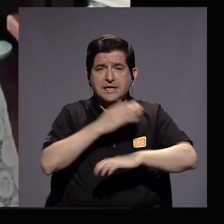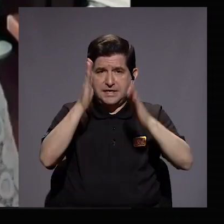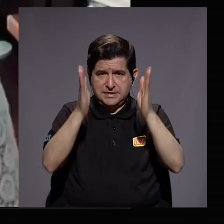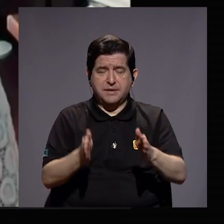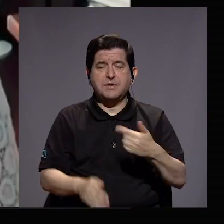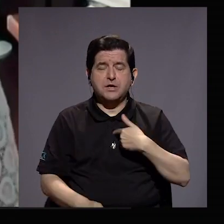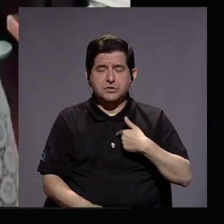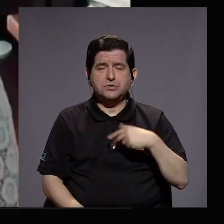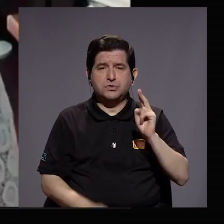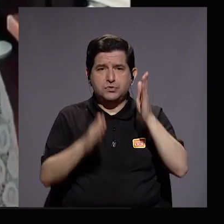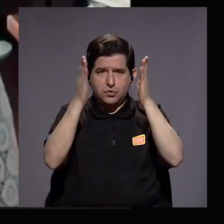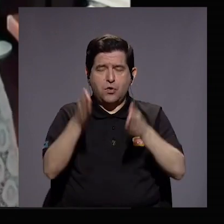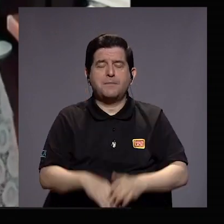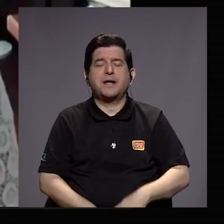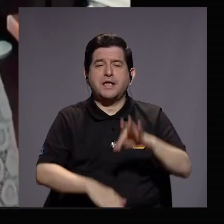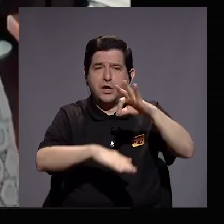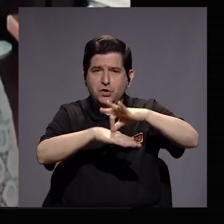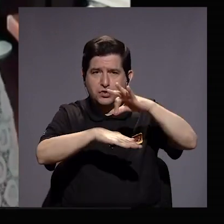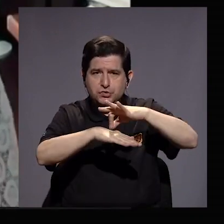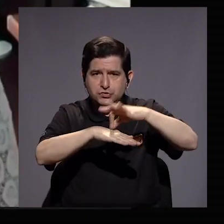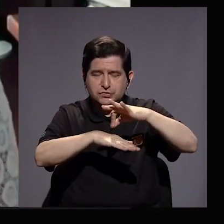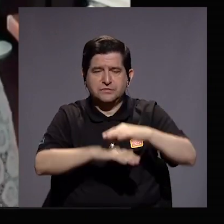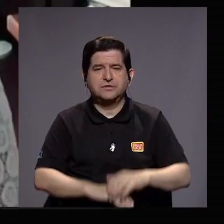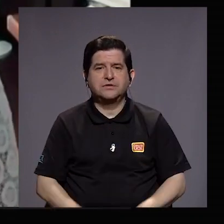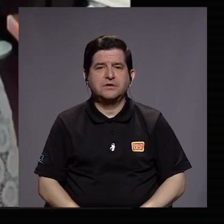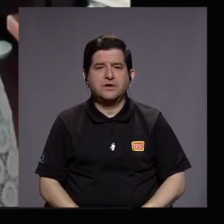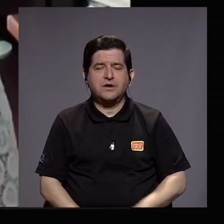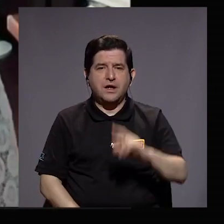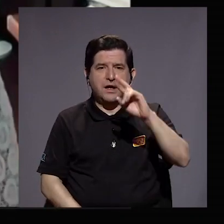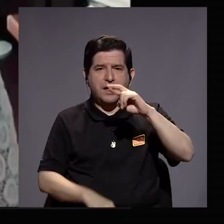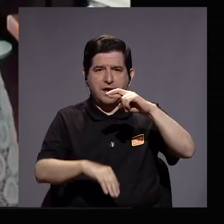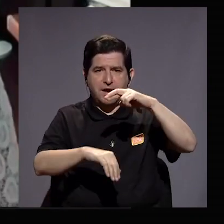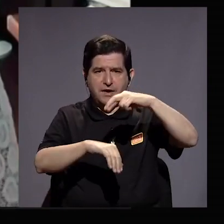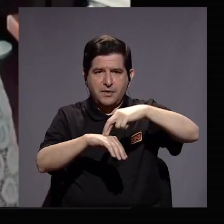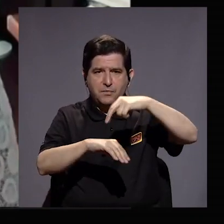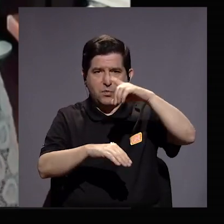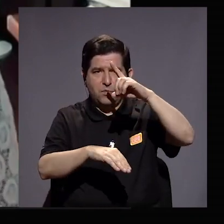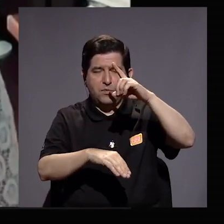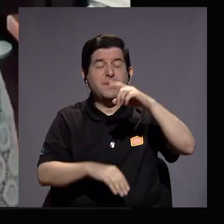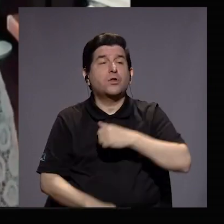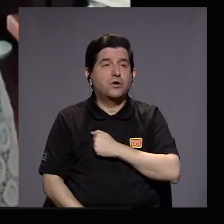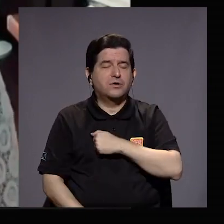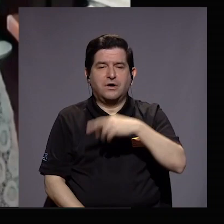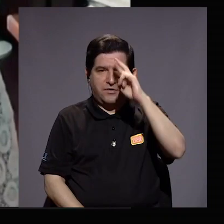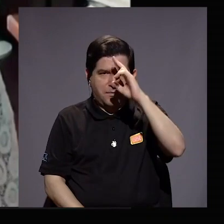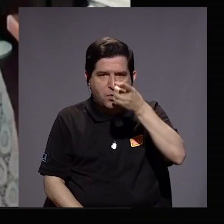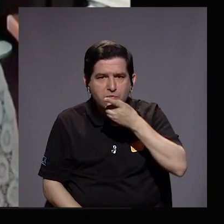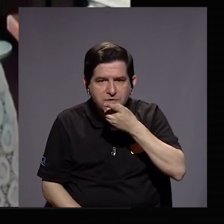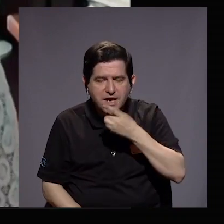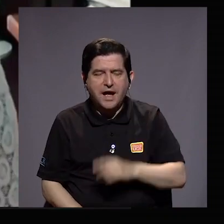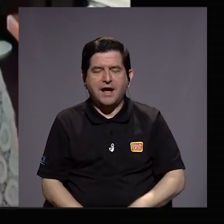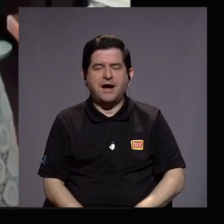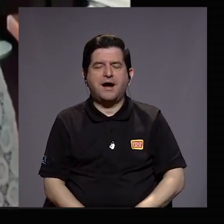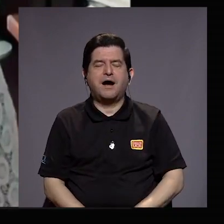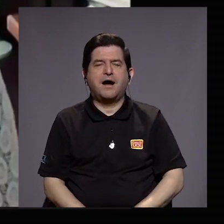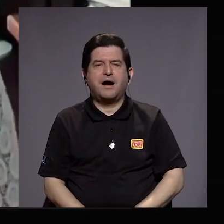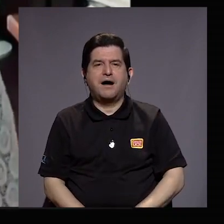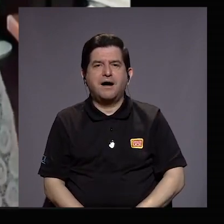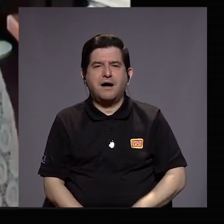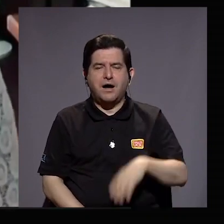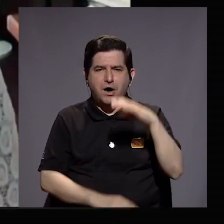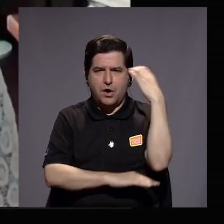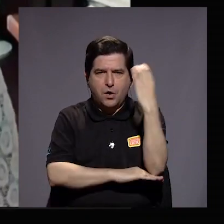y extranjeros. Yo tuve compañeros de Filipinas, de República Dominicana, de